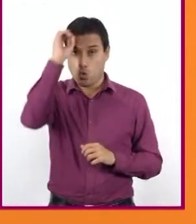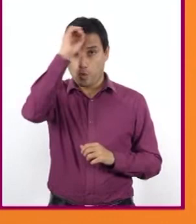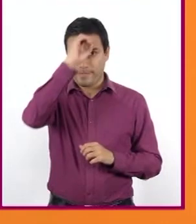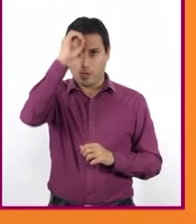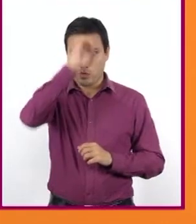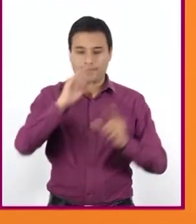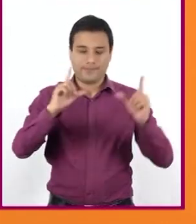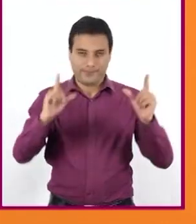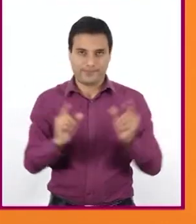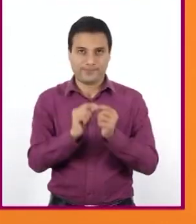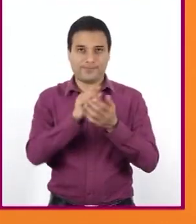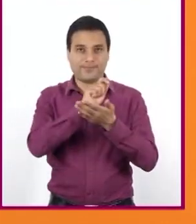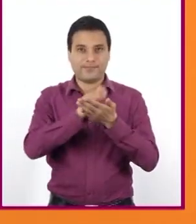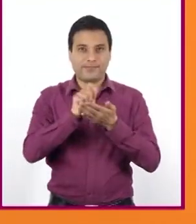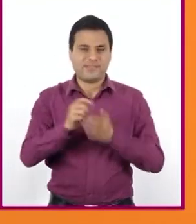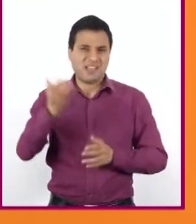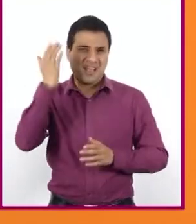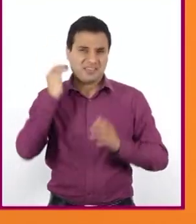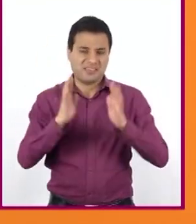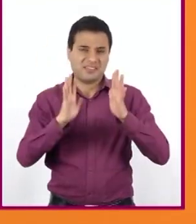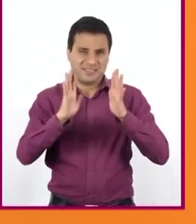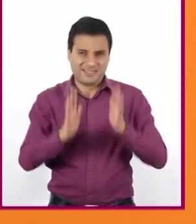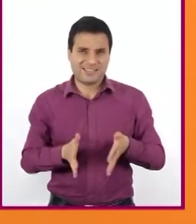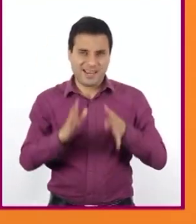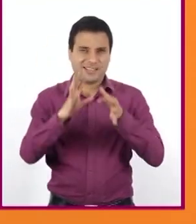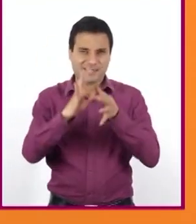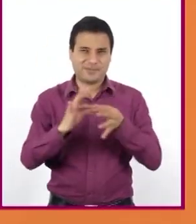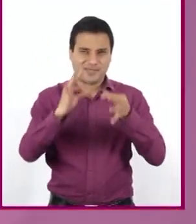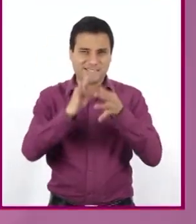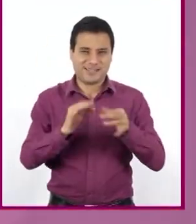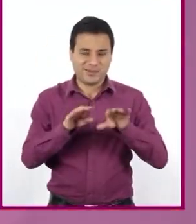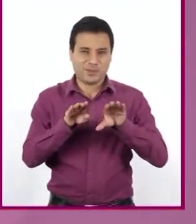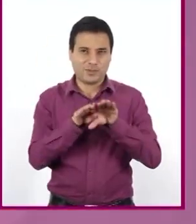ya tuvieron un acercamiento al final de la sesión anterior.